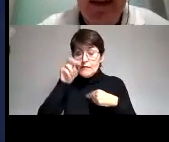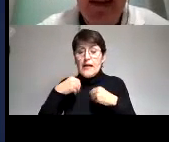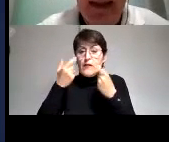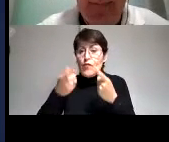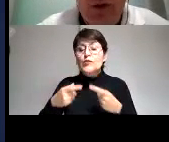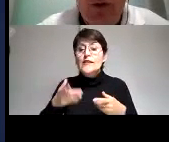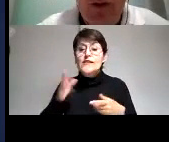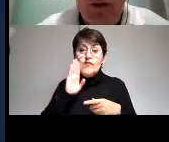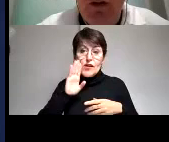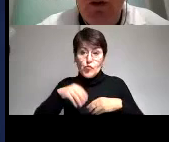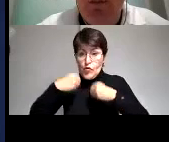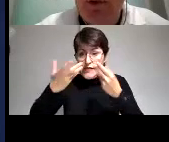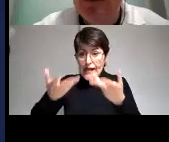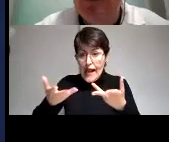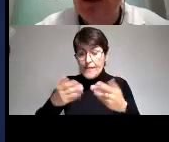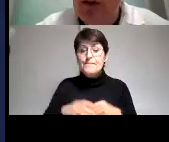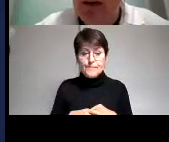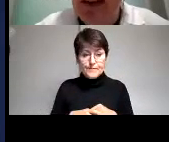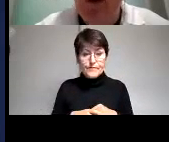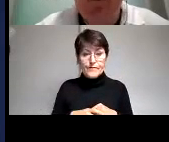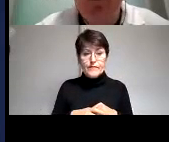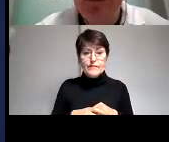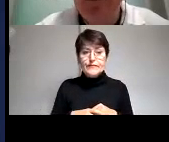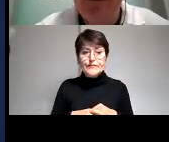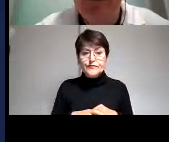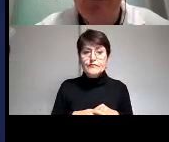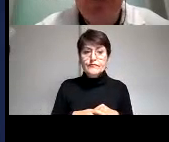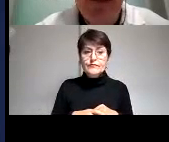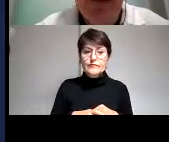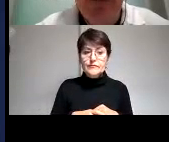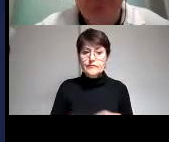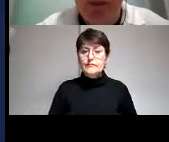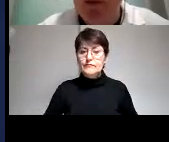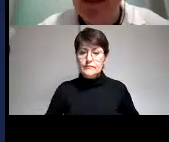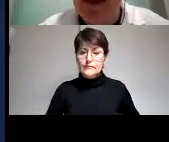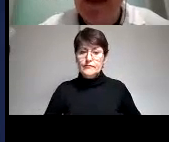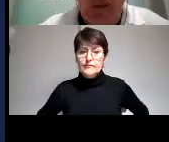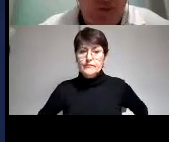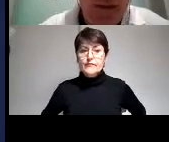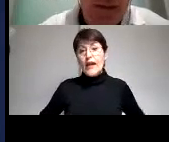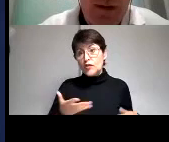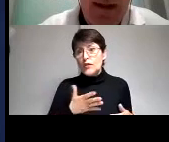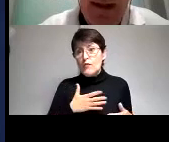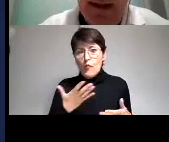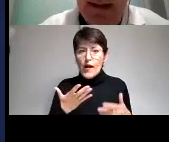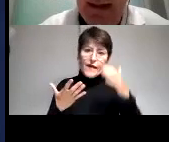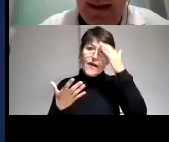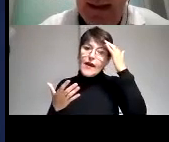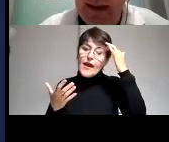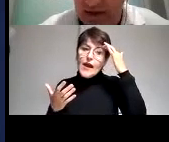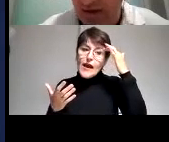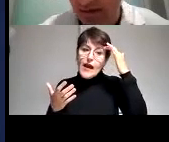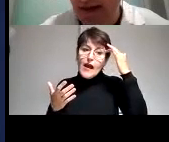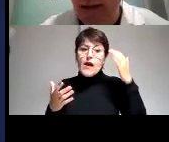eliminando tóxicos. Por lo tanto, tal y como hemos comentado antes, podemos aumentar la sudoración,